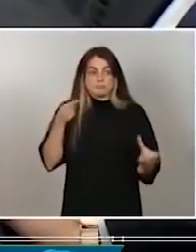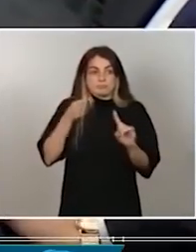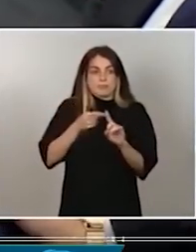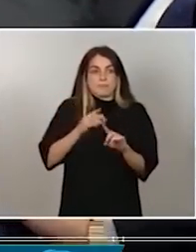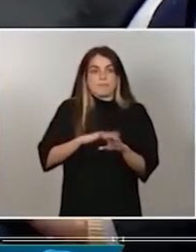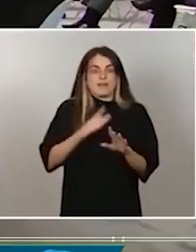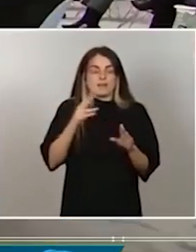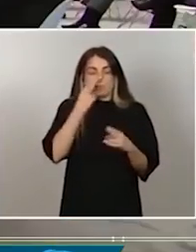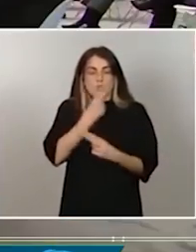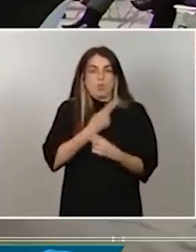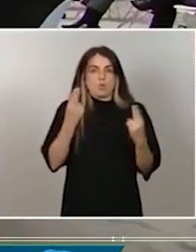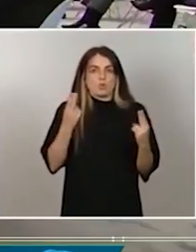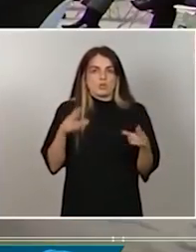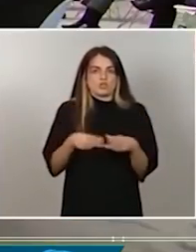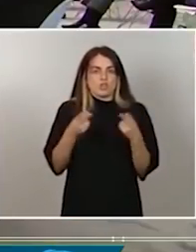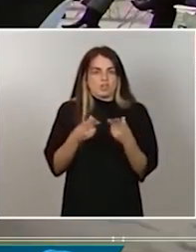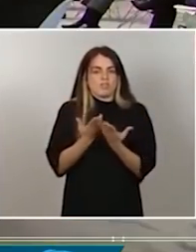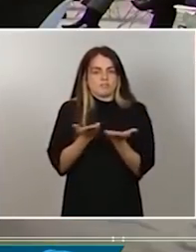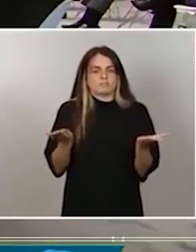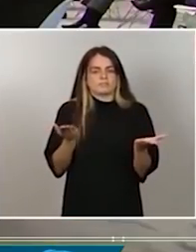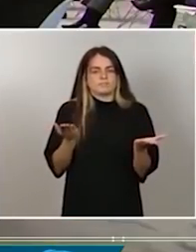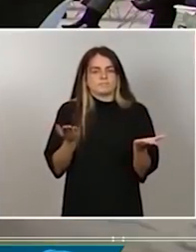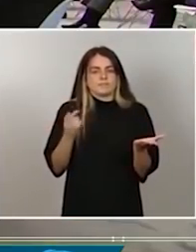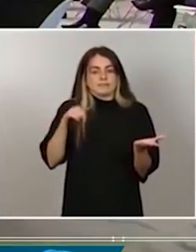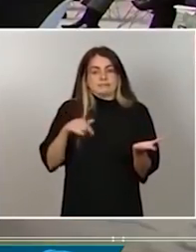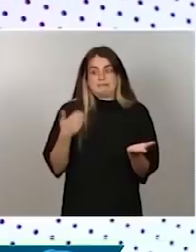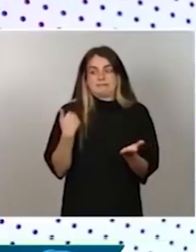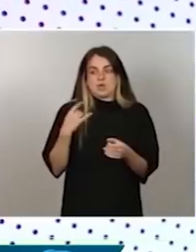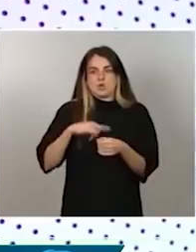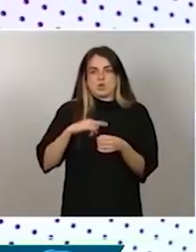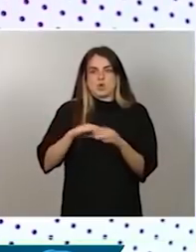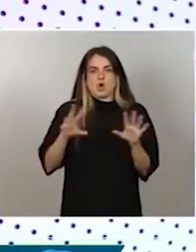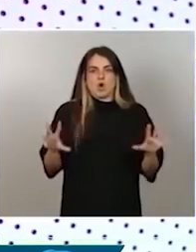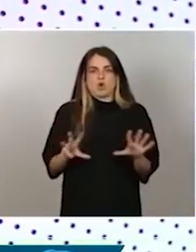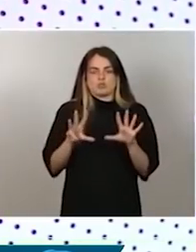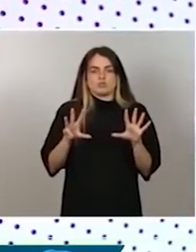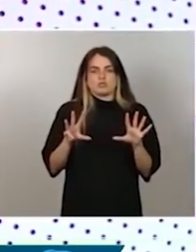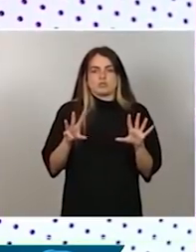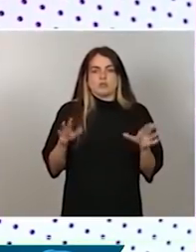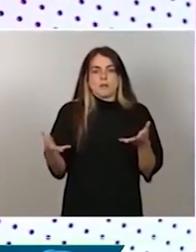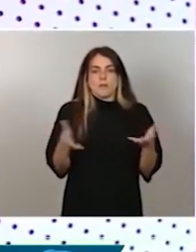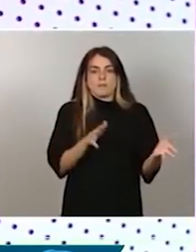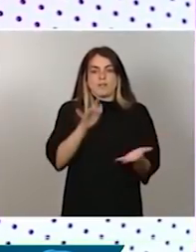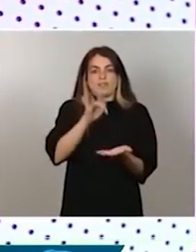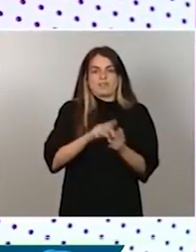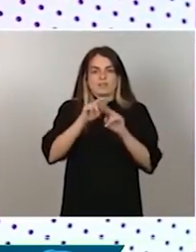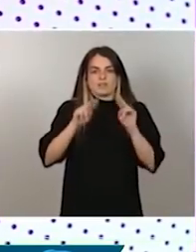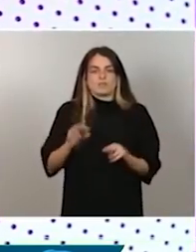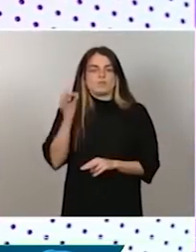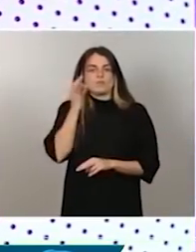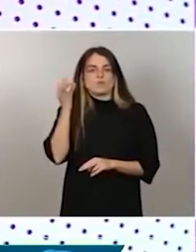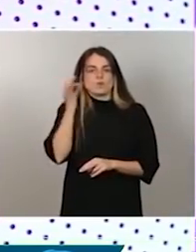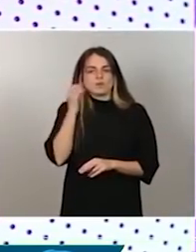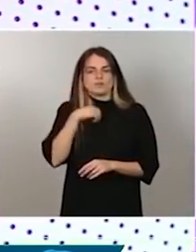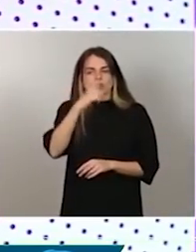arrepentimiento en este sentido. Y vamos a asistir también a una consolidación, yo creo, de Esquerra Republicana como partido que